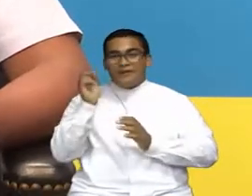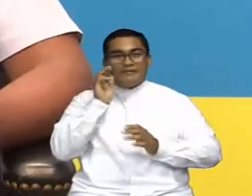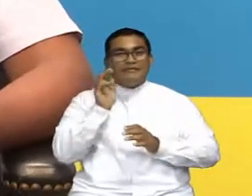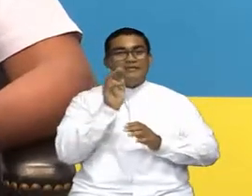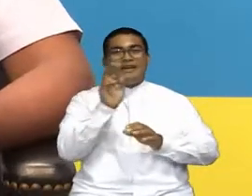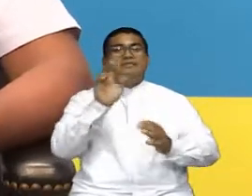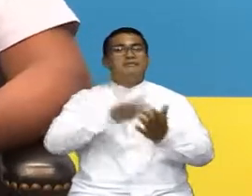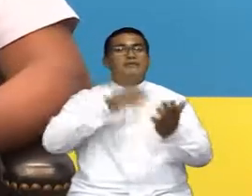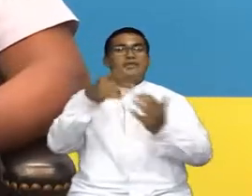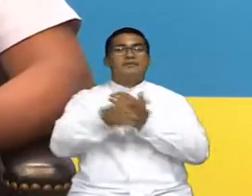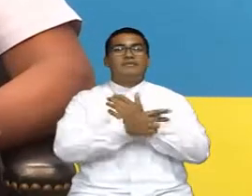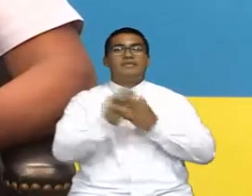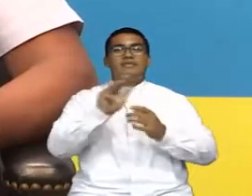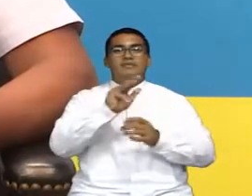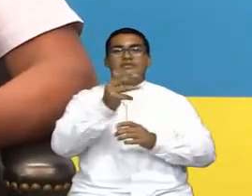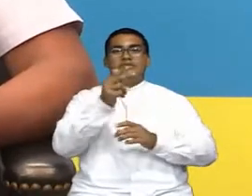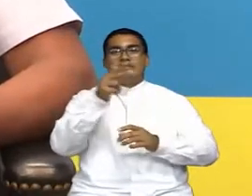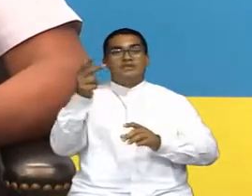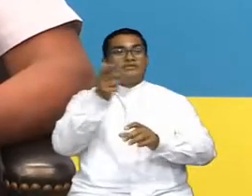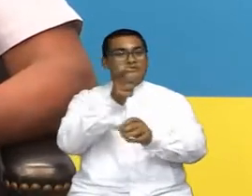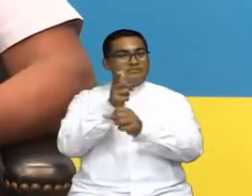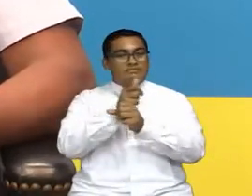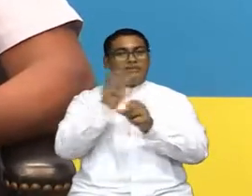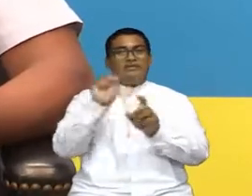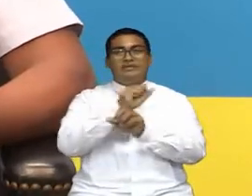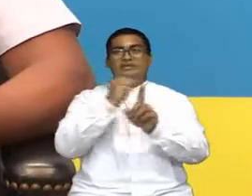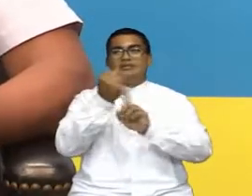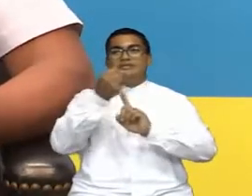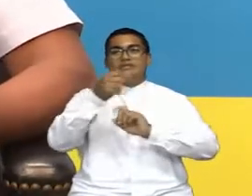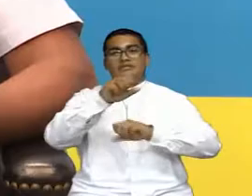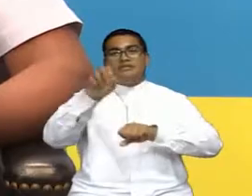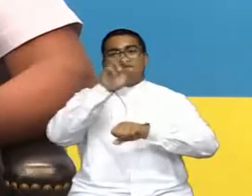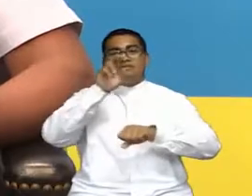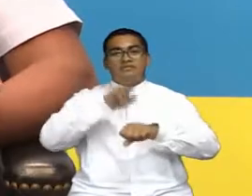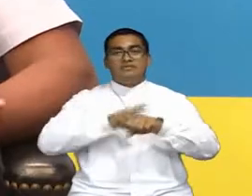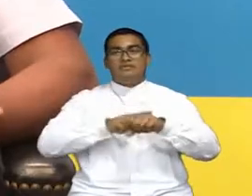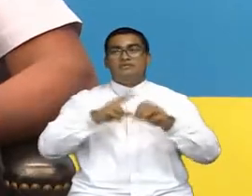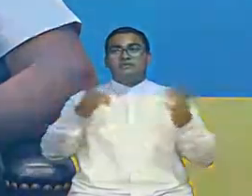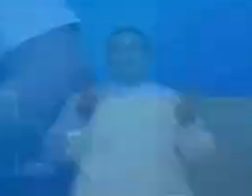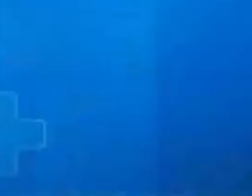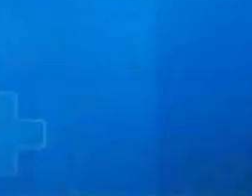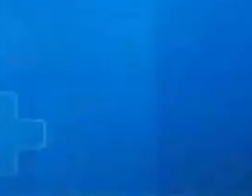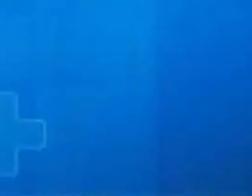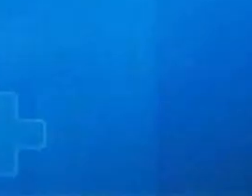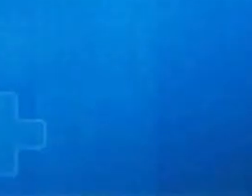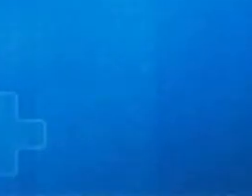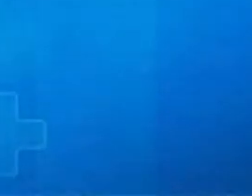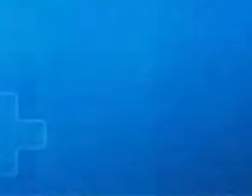programación habitual del canal parlamentario, el canal 98, el canal de la Asamblea Nacional.